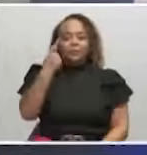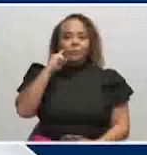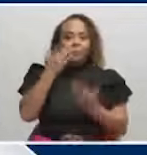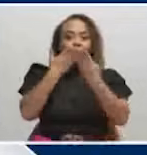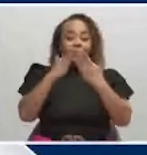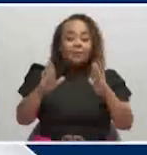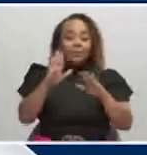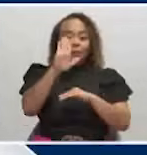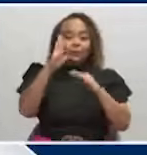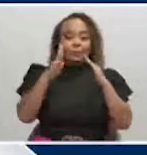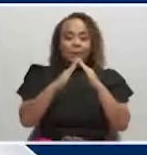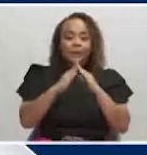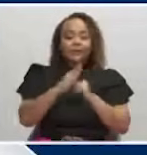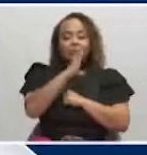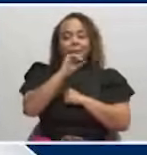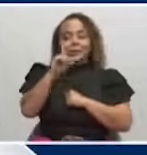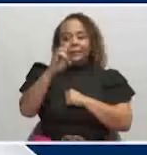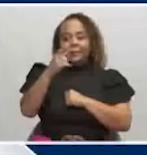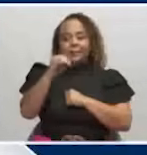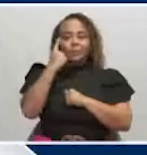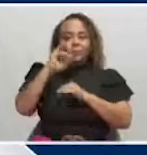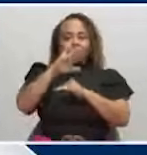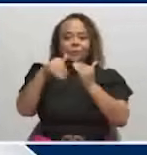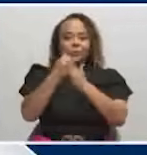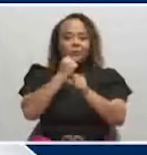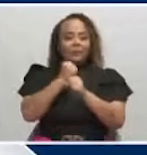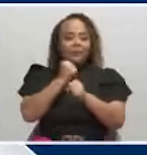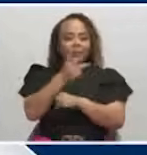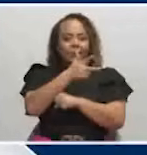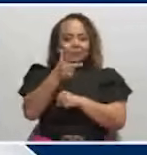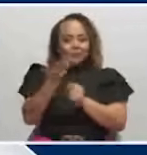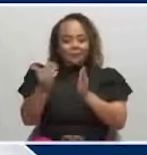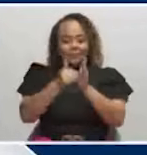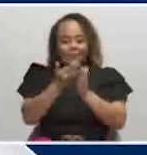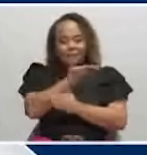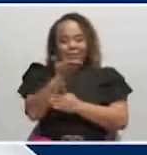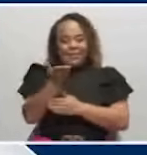abrirnos las puertas de su hogar y a don Diego Ando por todo el trabajo en cámaras. Vuelvo con ustedes al set, compañeros.